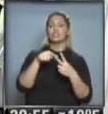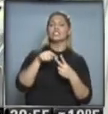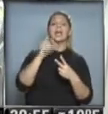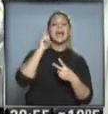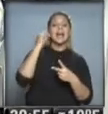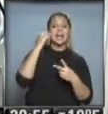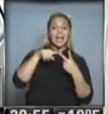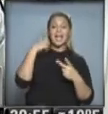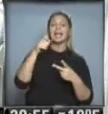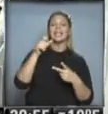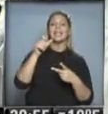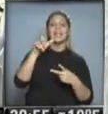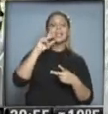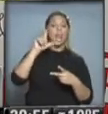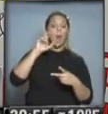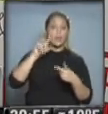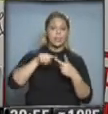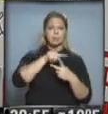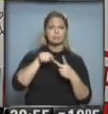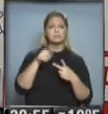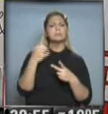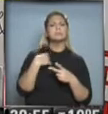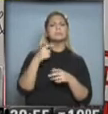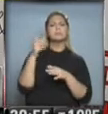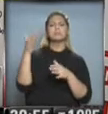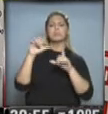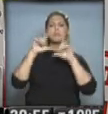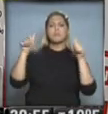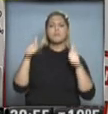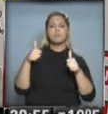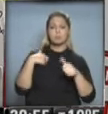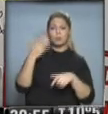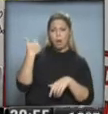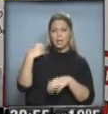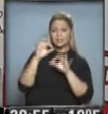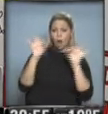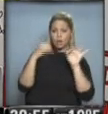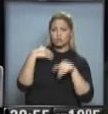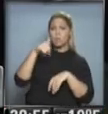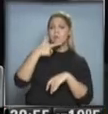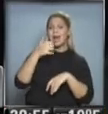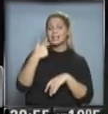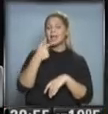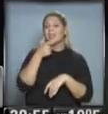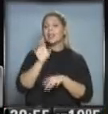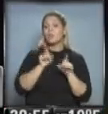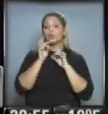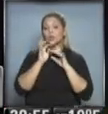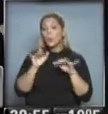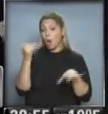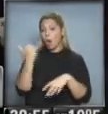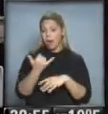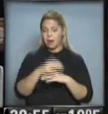recogiendo la bandera anti reeleccionista plantada como se logran por sergio massa aunque sólo sean rumores